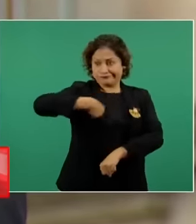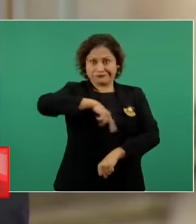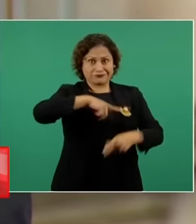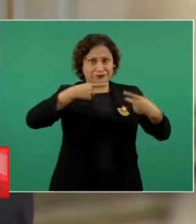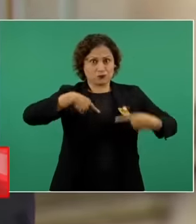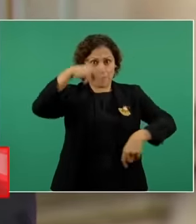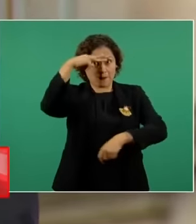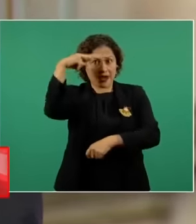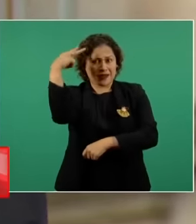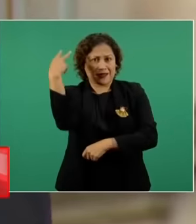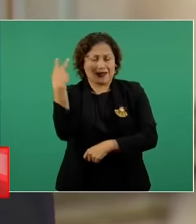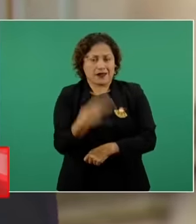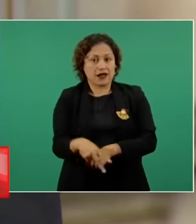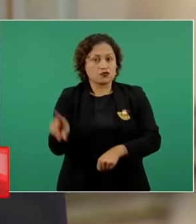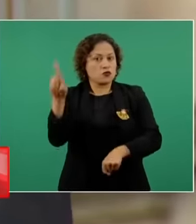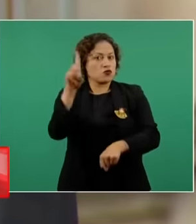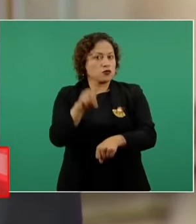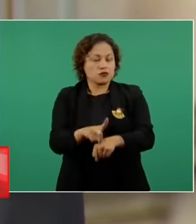es la del inicio,